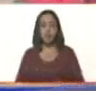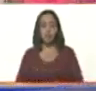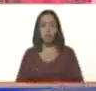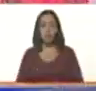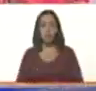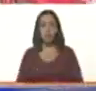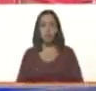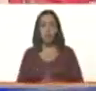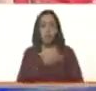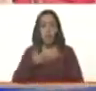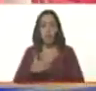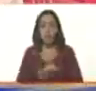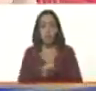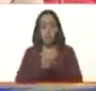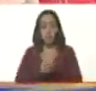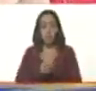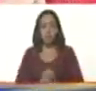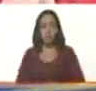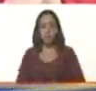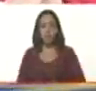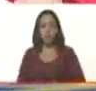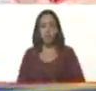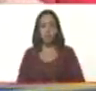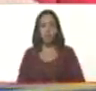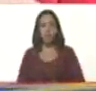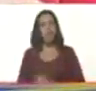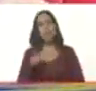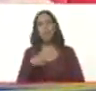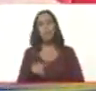camaradas. Bueno, hoy estamos